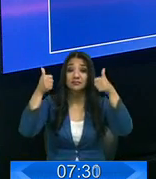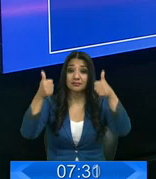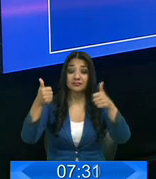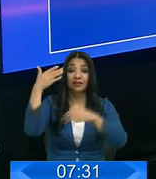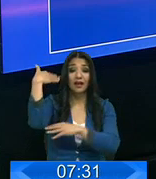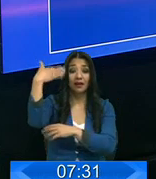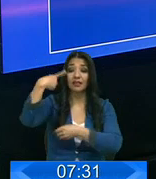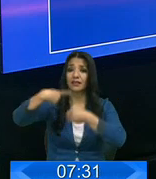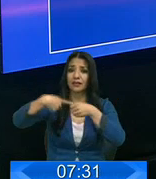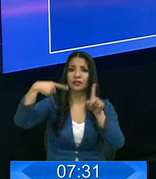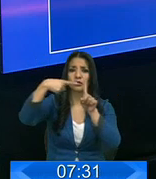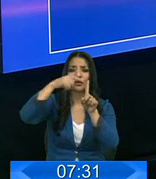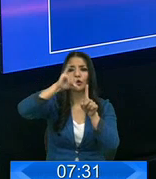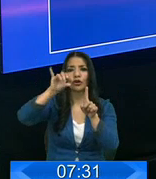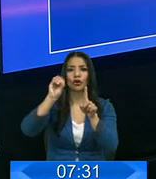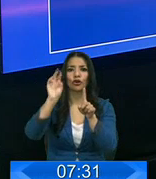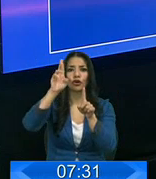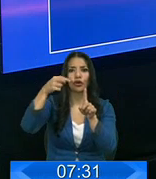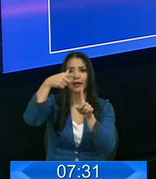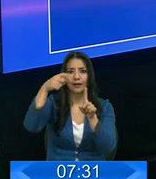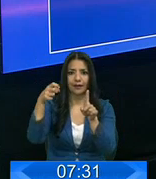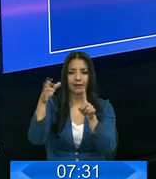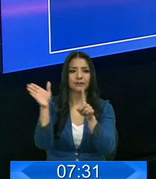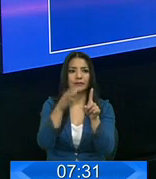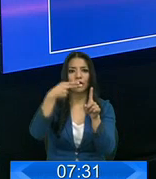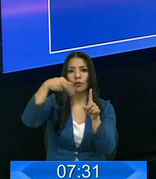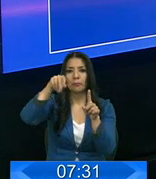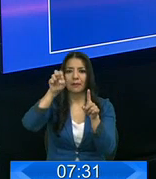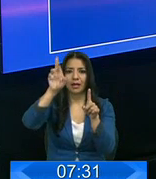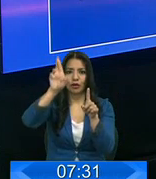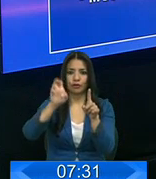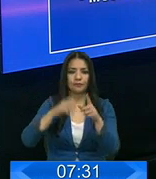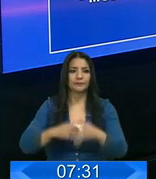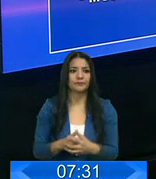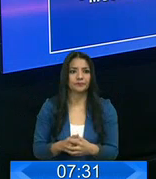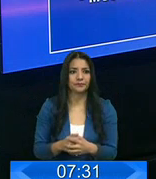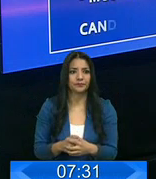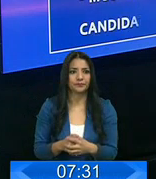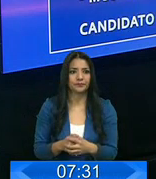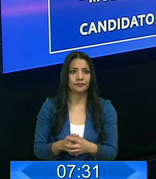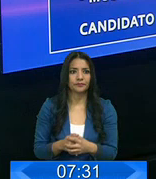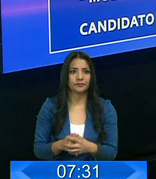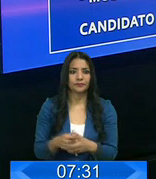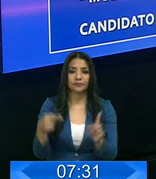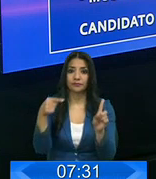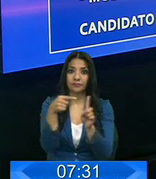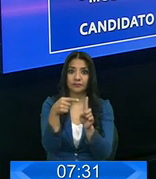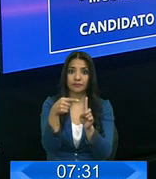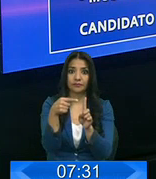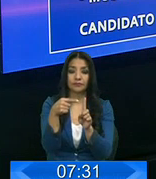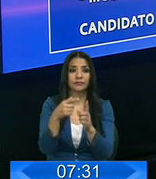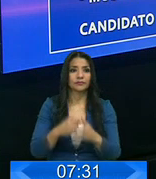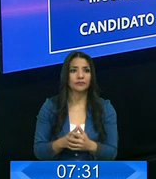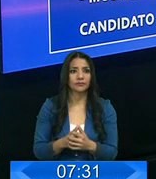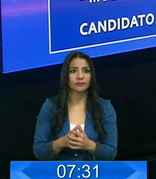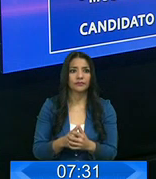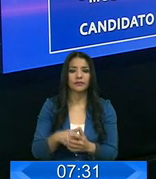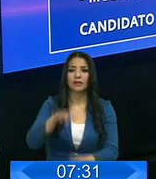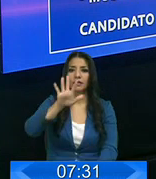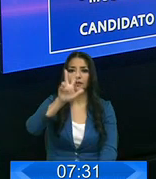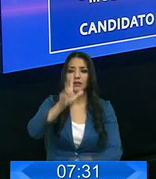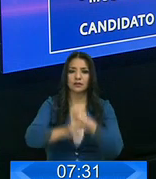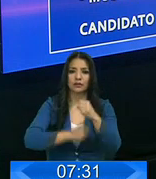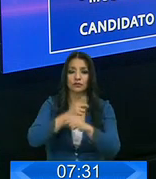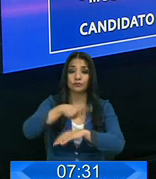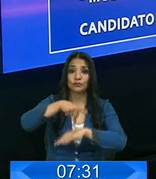alcaldía de Quito es Jorge Homero Yunda Machado. La edad de Jorge Homero Yunda Machado es de 53 años, su